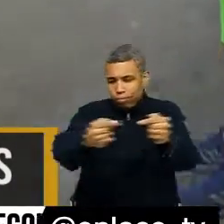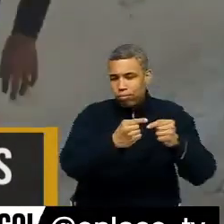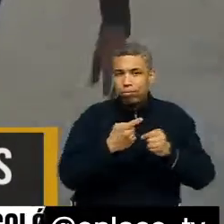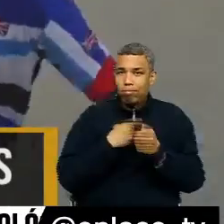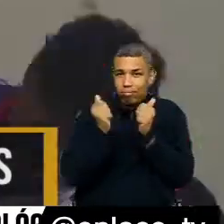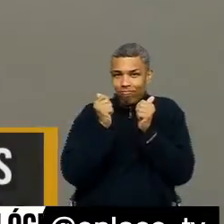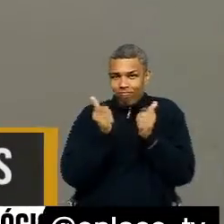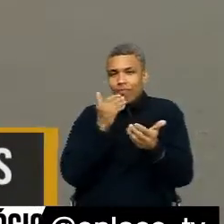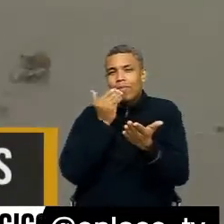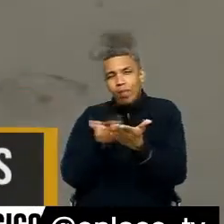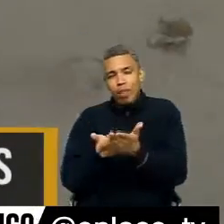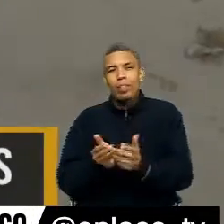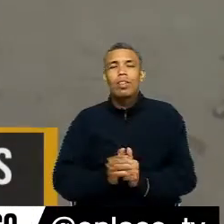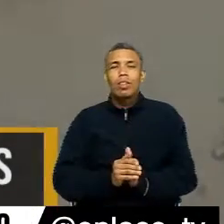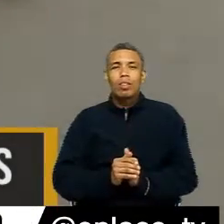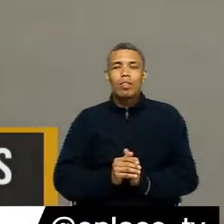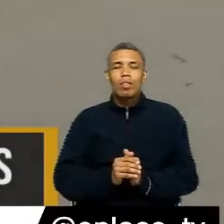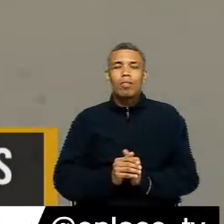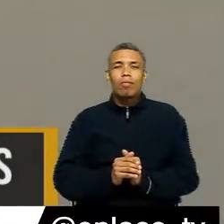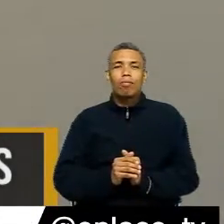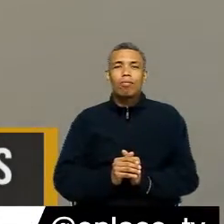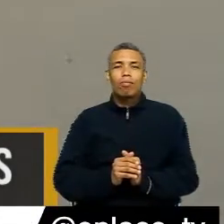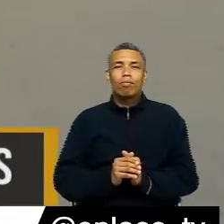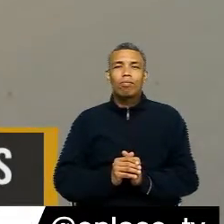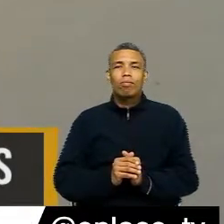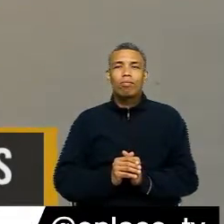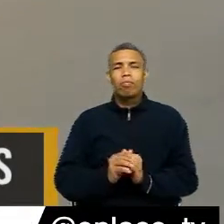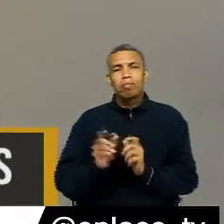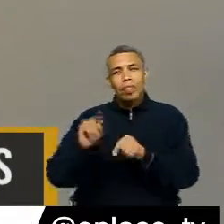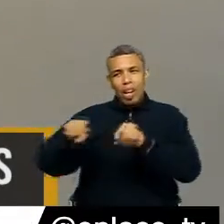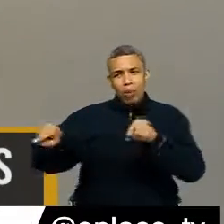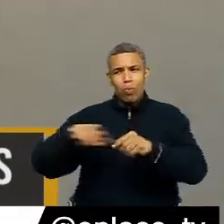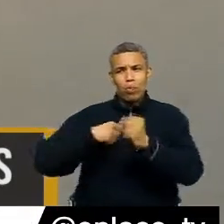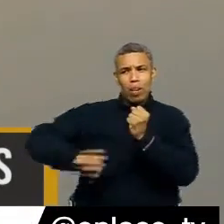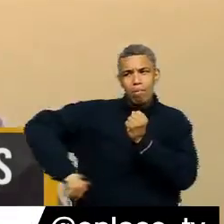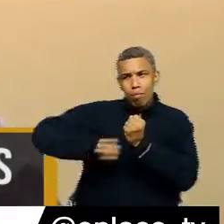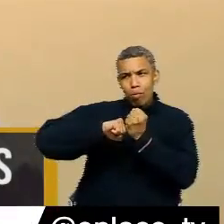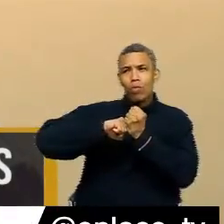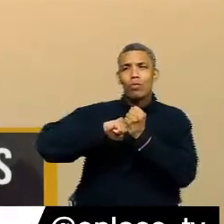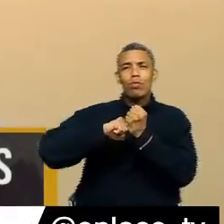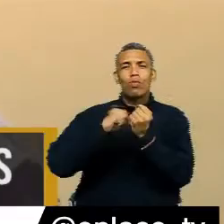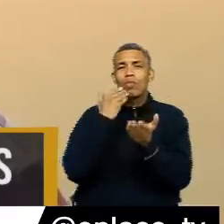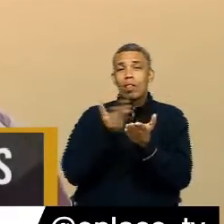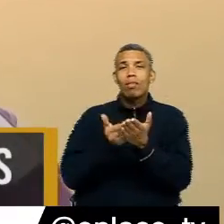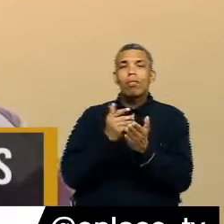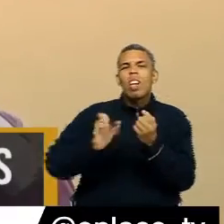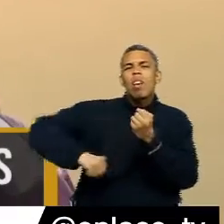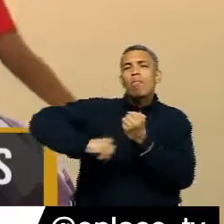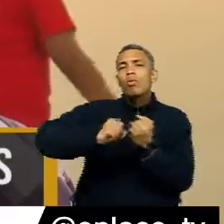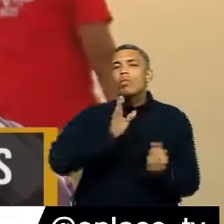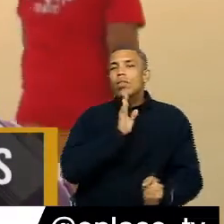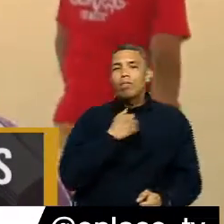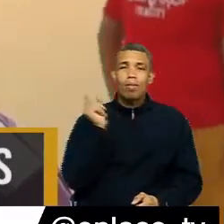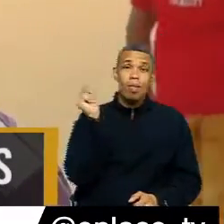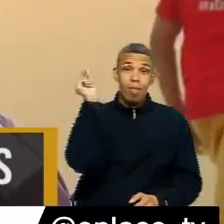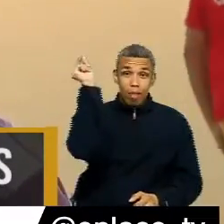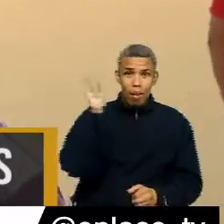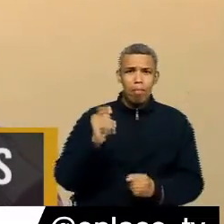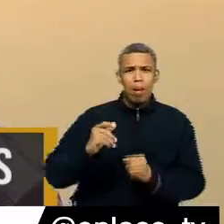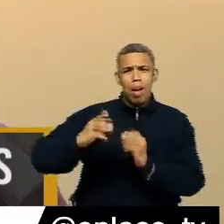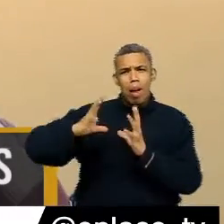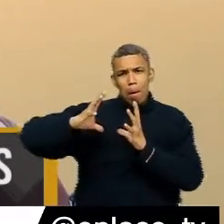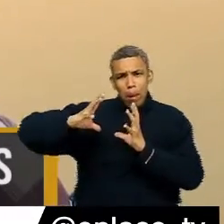Agradecer inmensamente a las personas que de una u otra forma nos colaboraron, ¿sí? Especialmente a Inderva, que nos colaboró con mallas, balones y